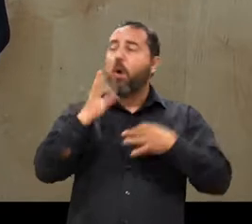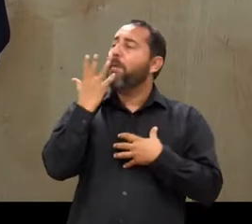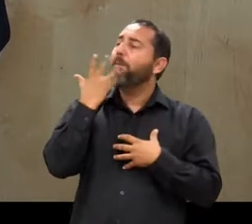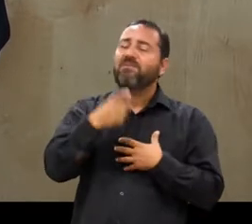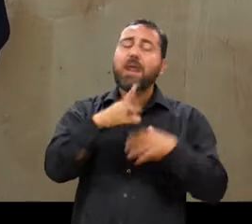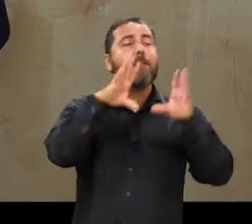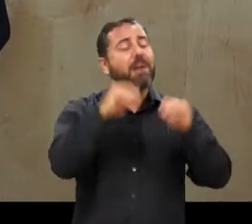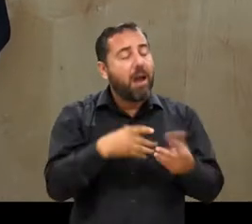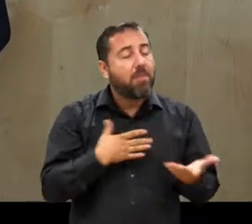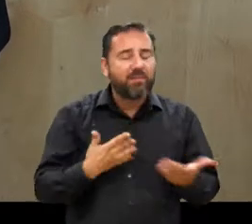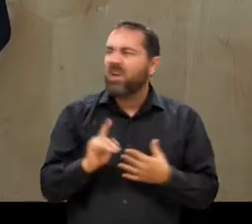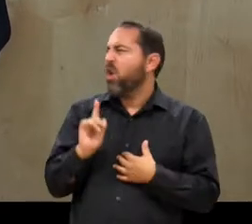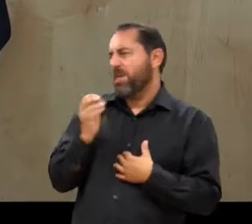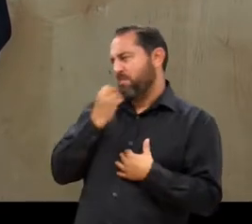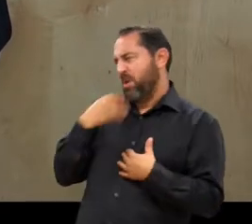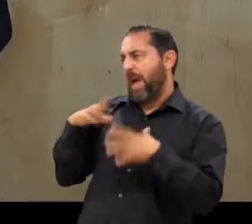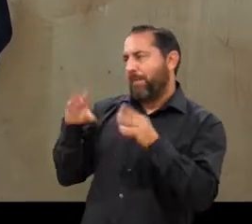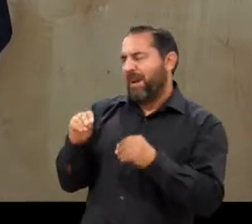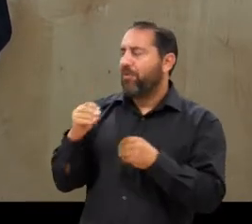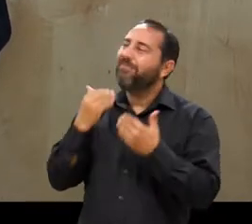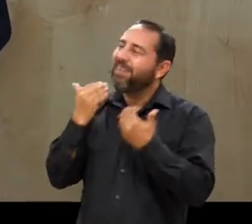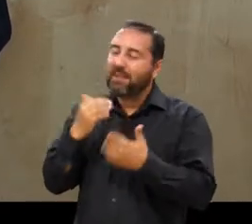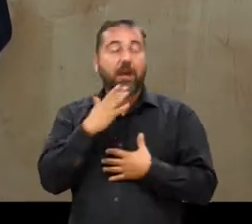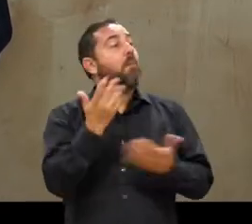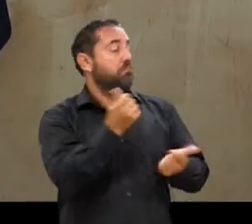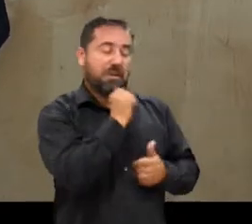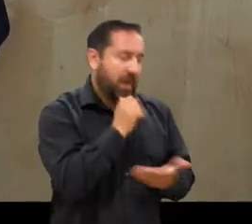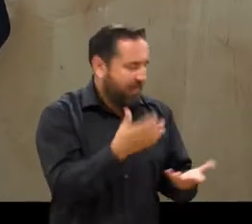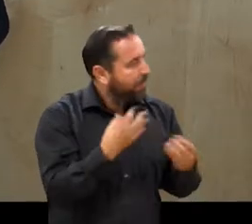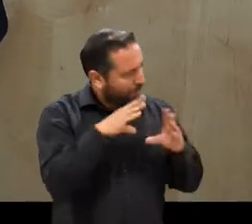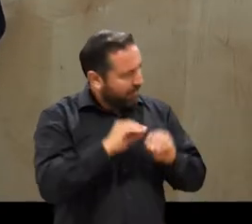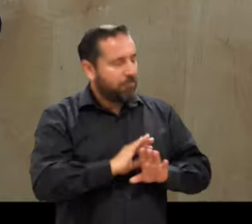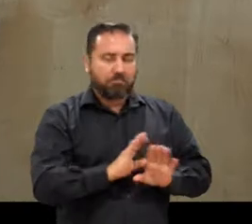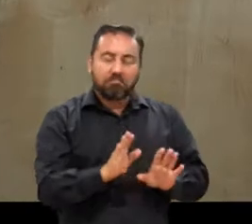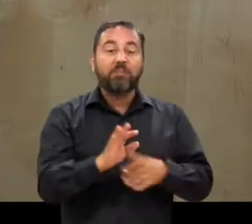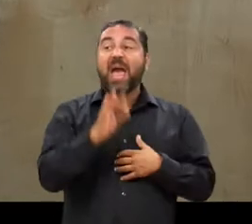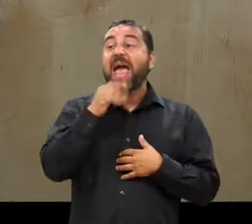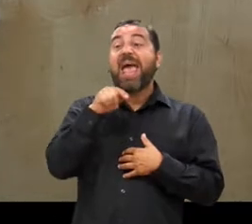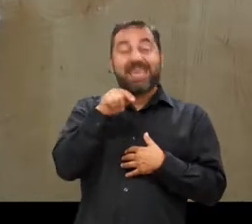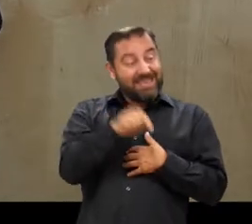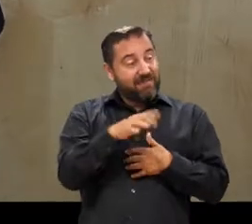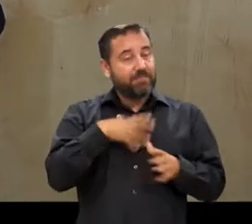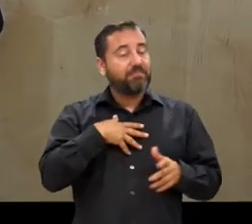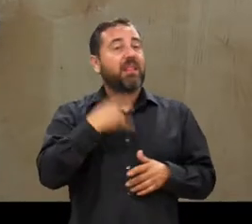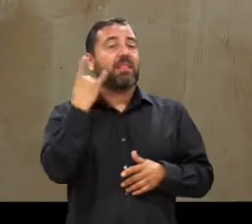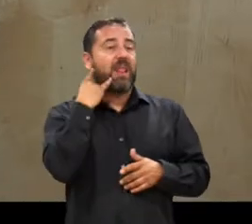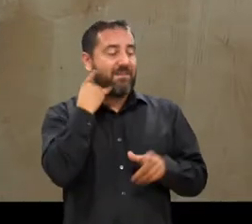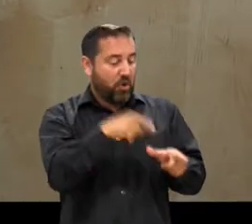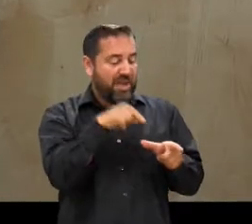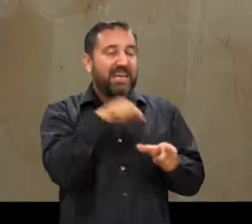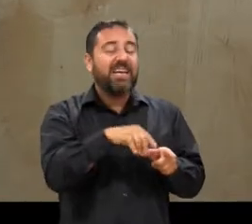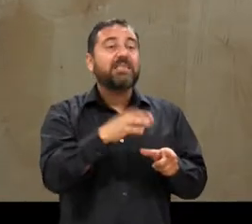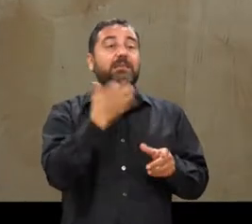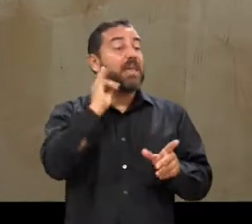que lo dejemos encendido? ¿Prefiere que lo dejemos apagado? Mejor apagado. Mejor apagado, gracias. Nada. Mire, por aquí también tendría el